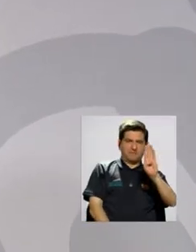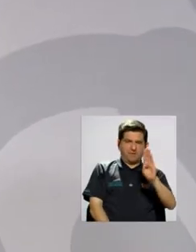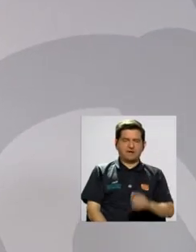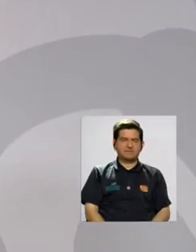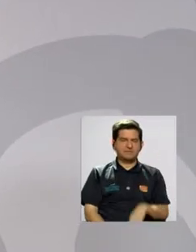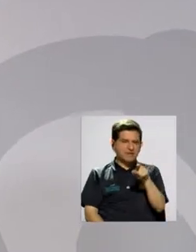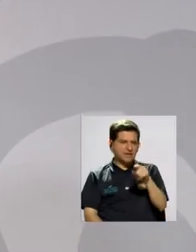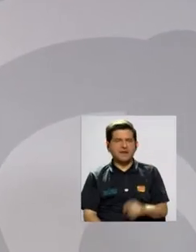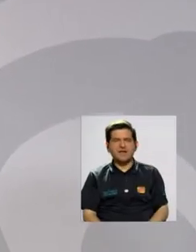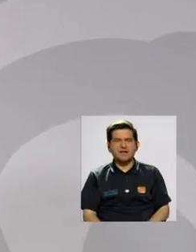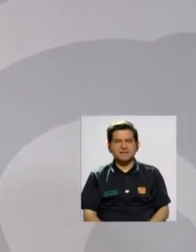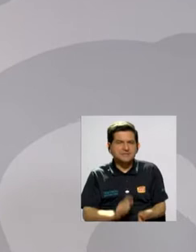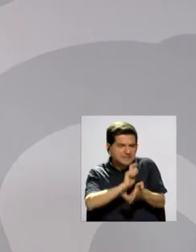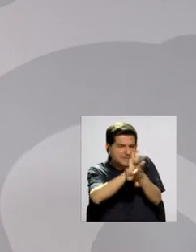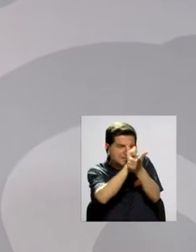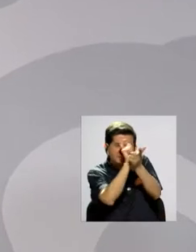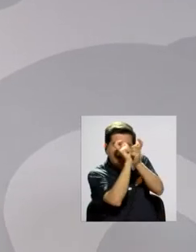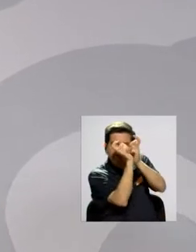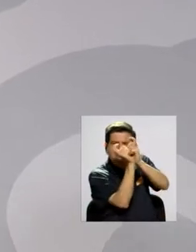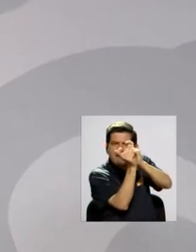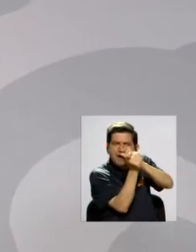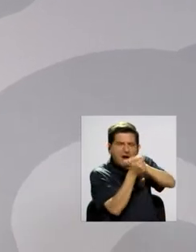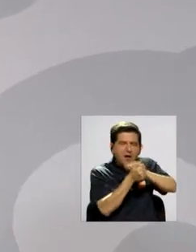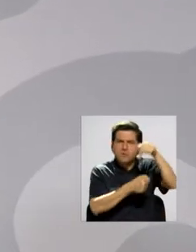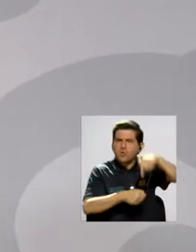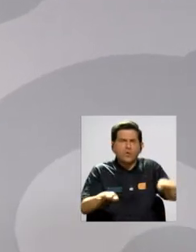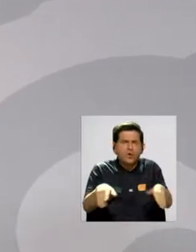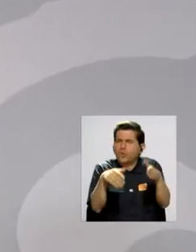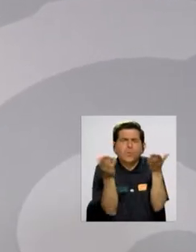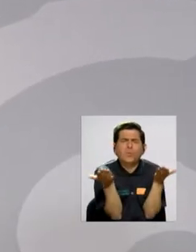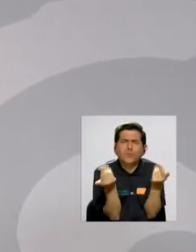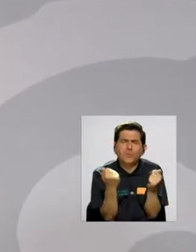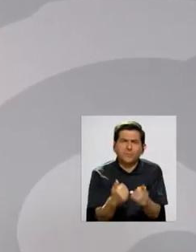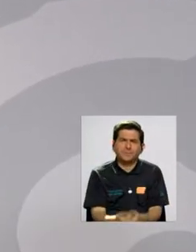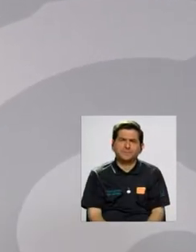hacer esa metamorfosis posible hoy por hoy?